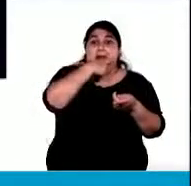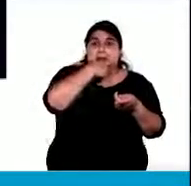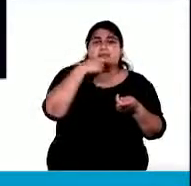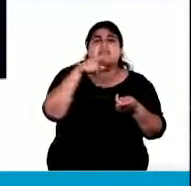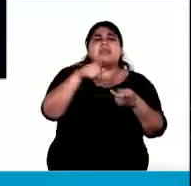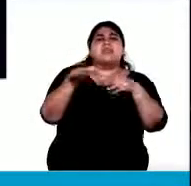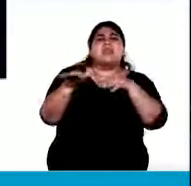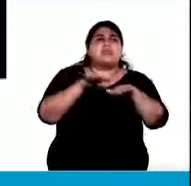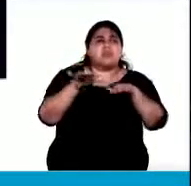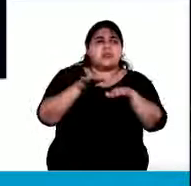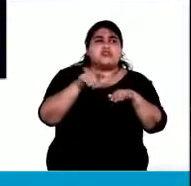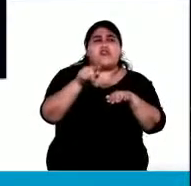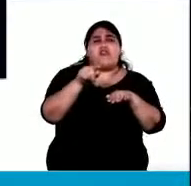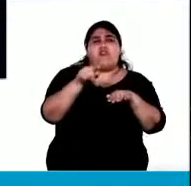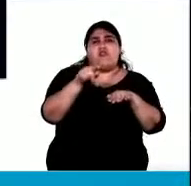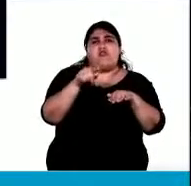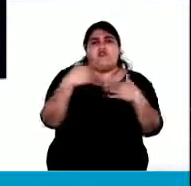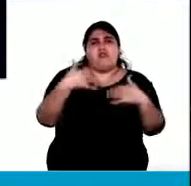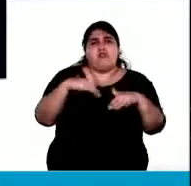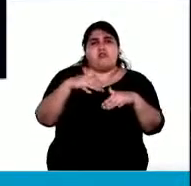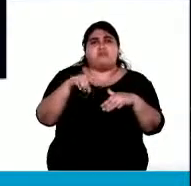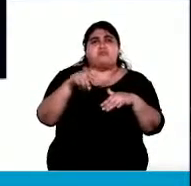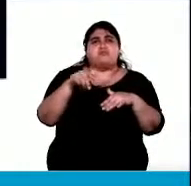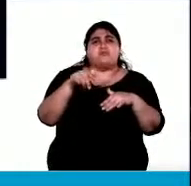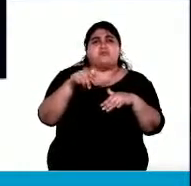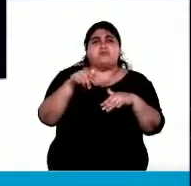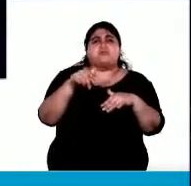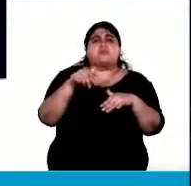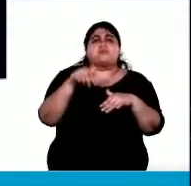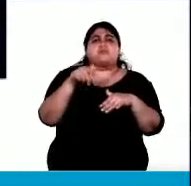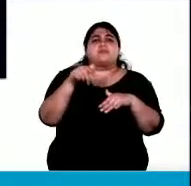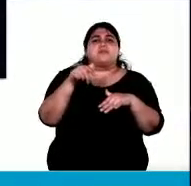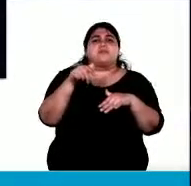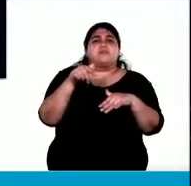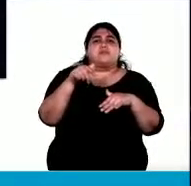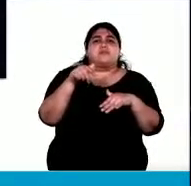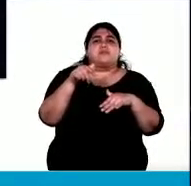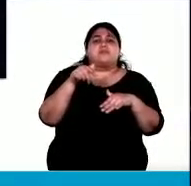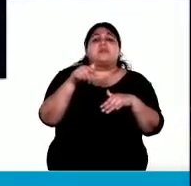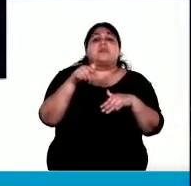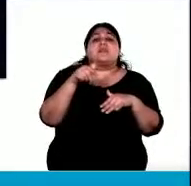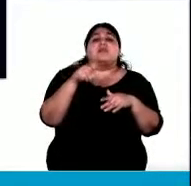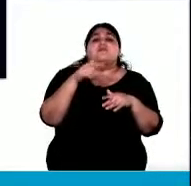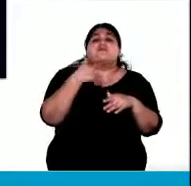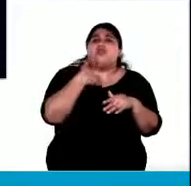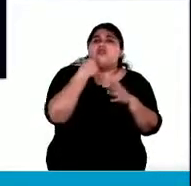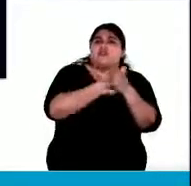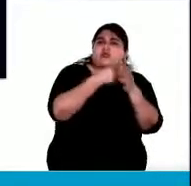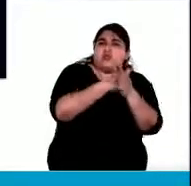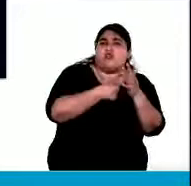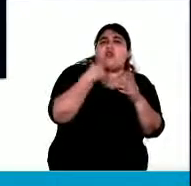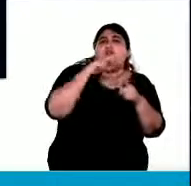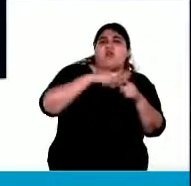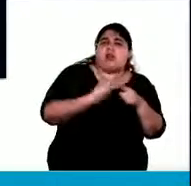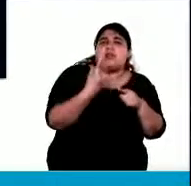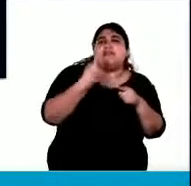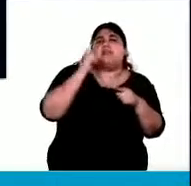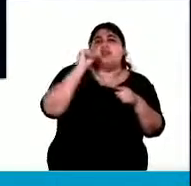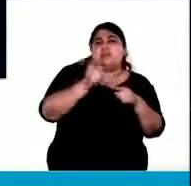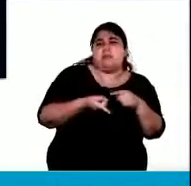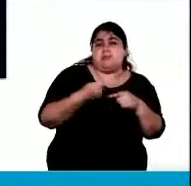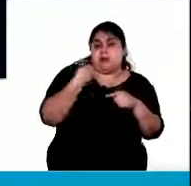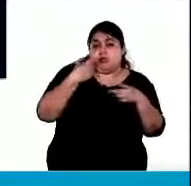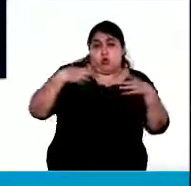que, digamos, en mi carácter de militante político y como parte de un